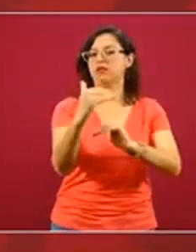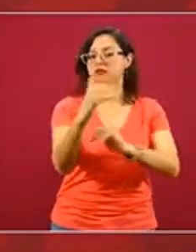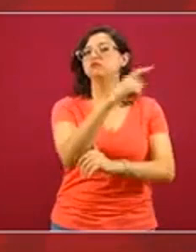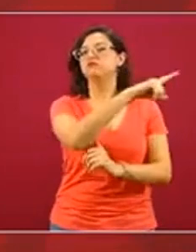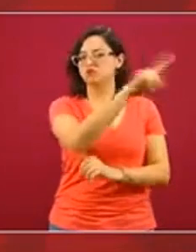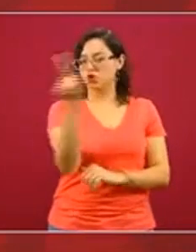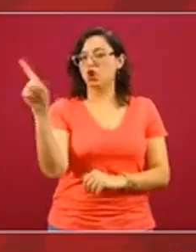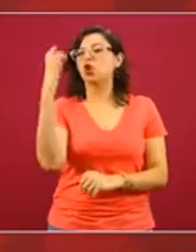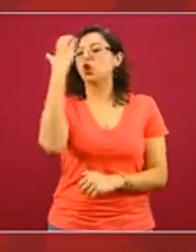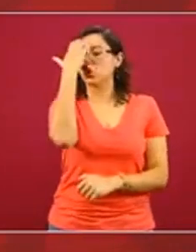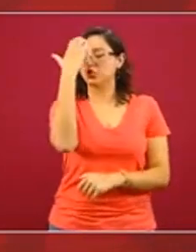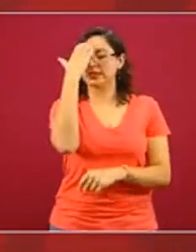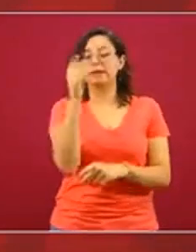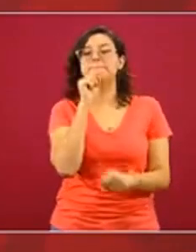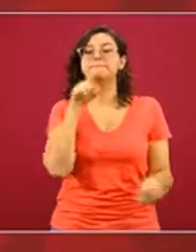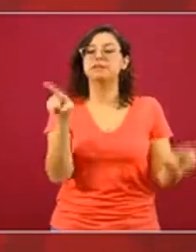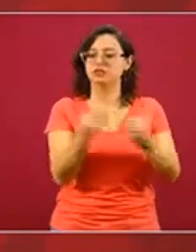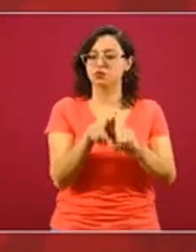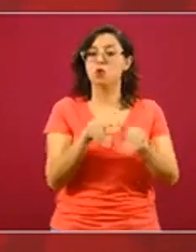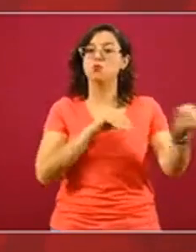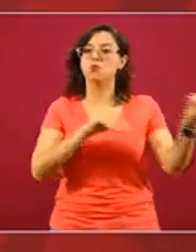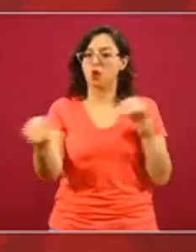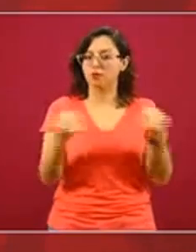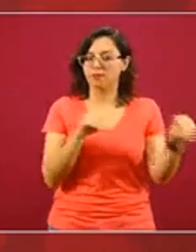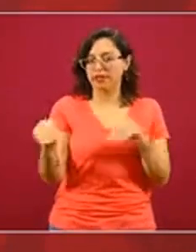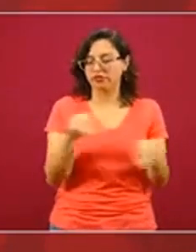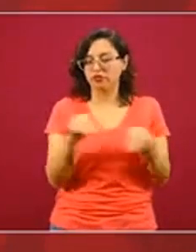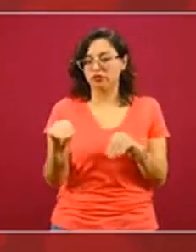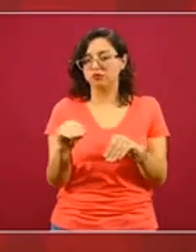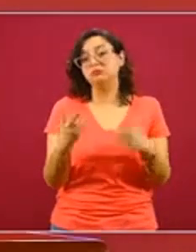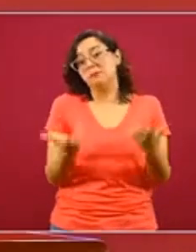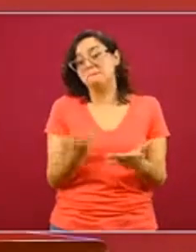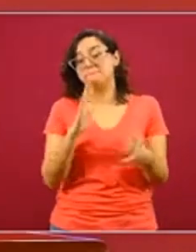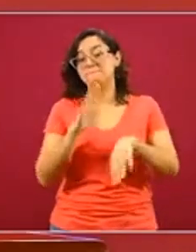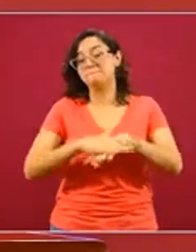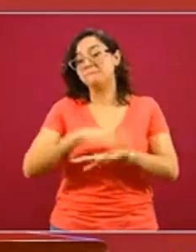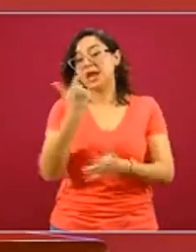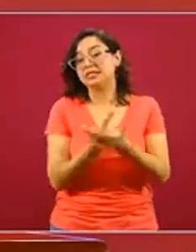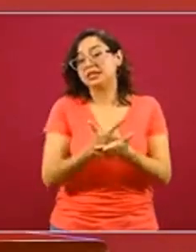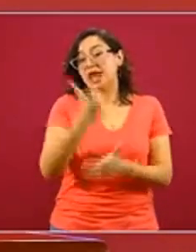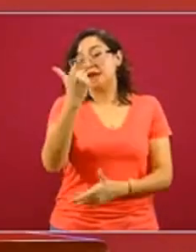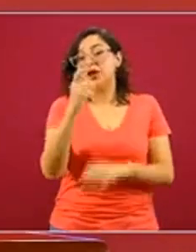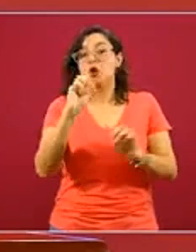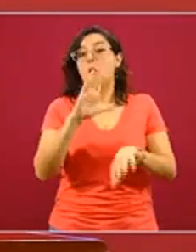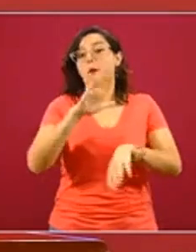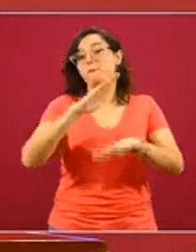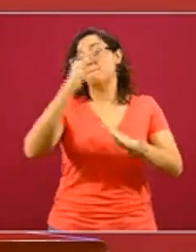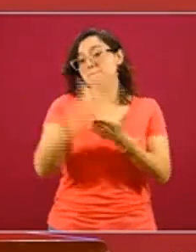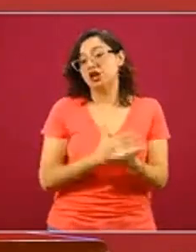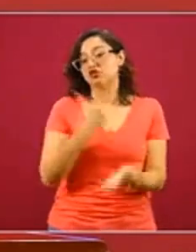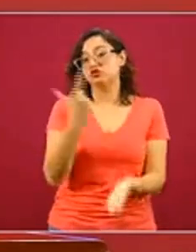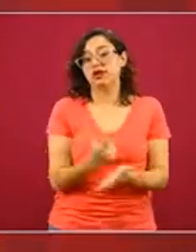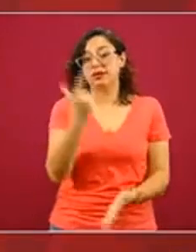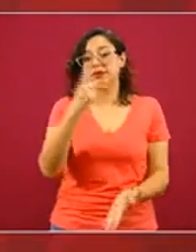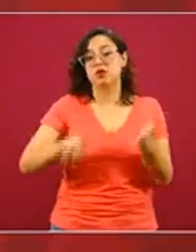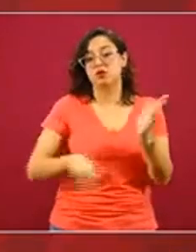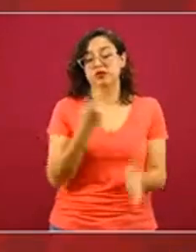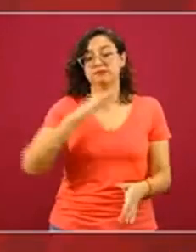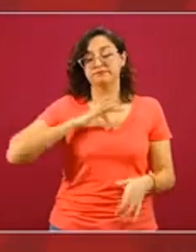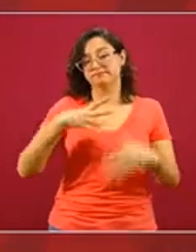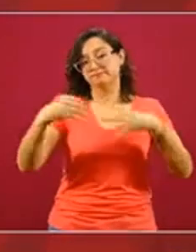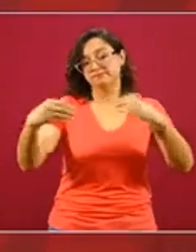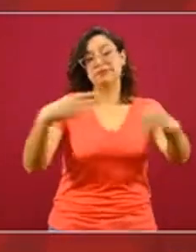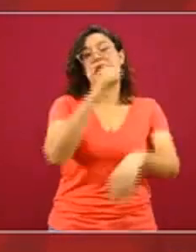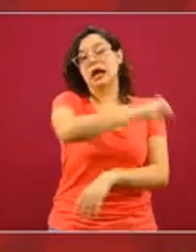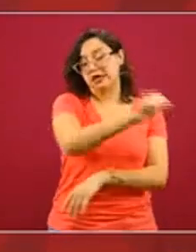esas personas es lo que va a determinar el riesgo de que exista o no exista un rebrote. Muchas